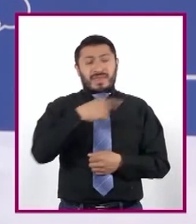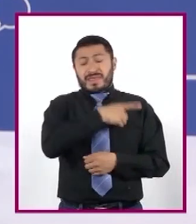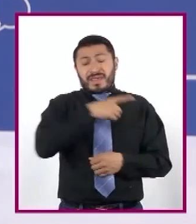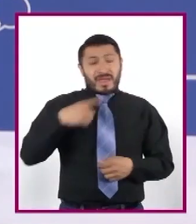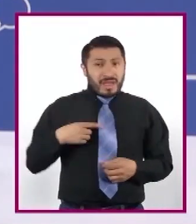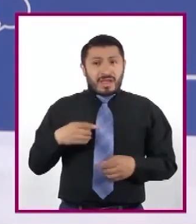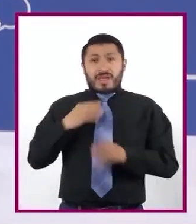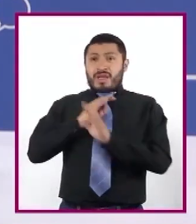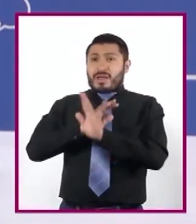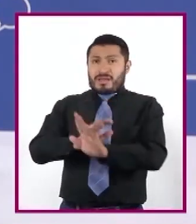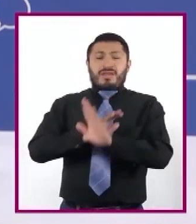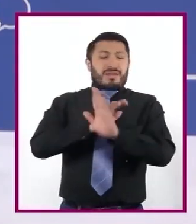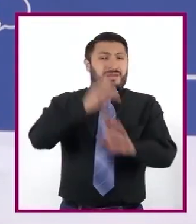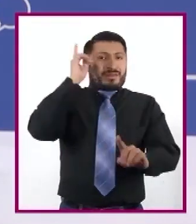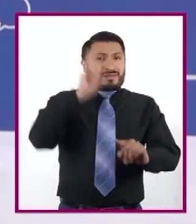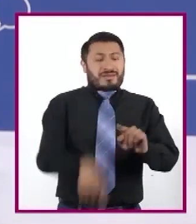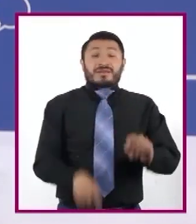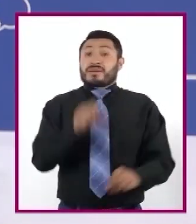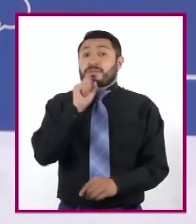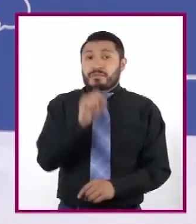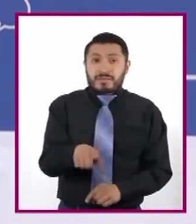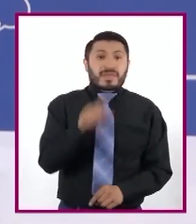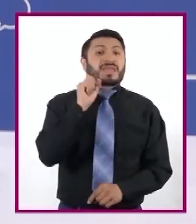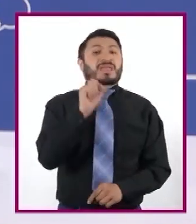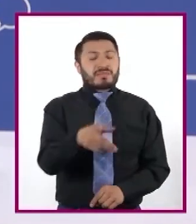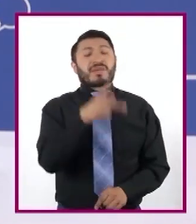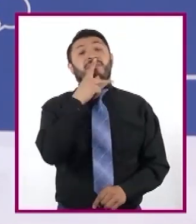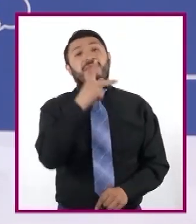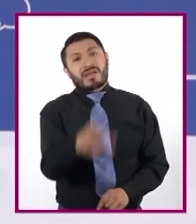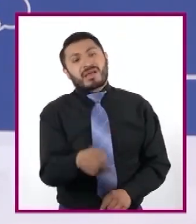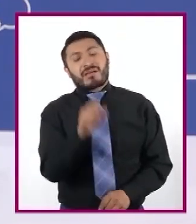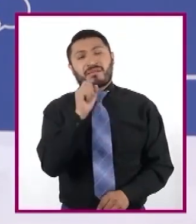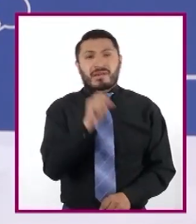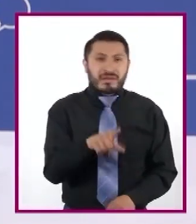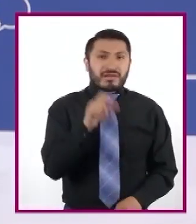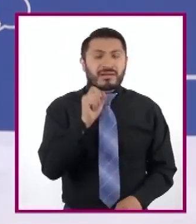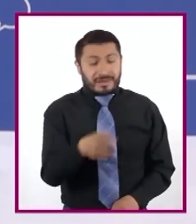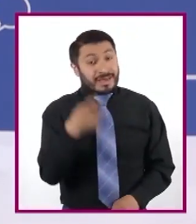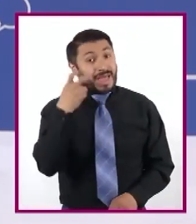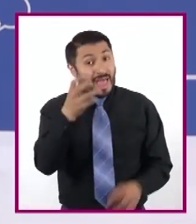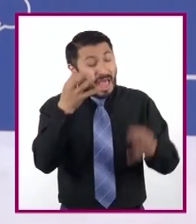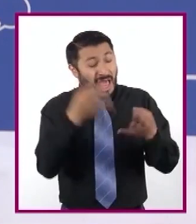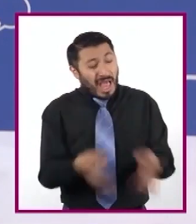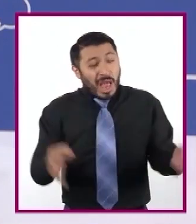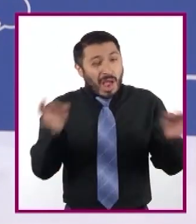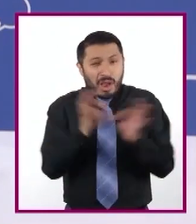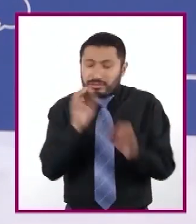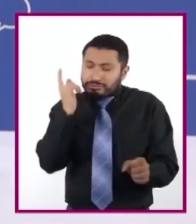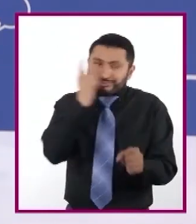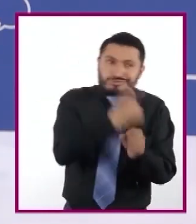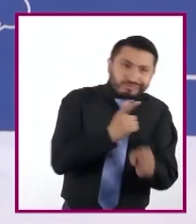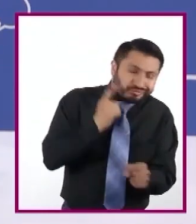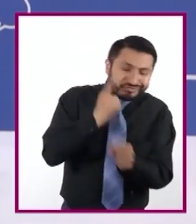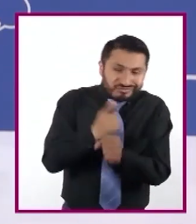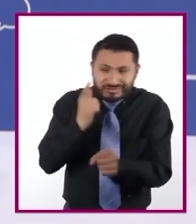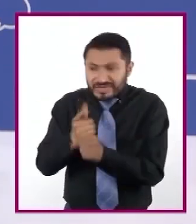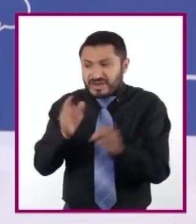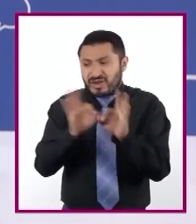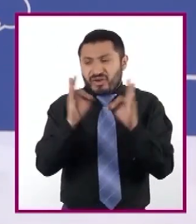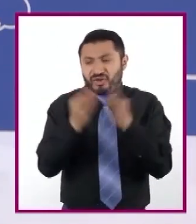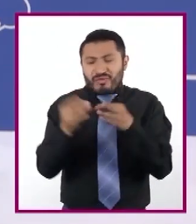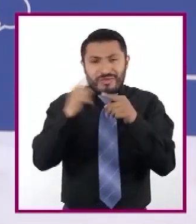la repetición de términos y para eso nos puede servir encontrar diversas maneras y expresiones con las